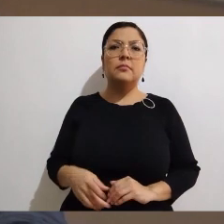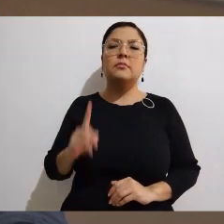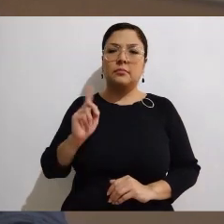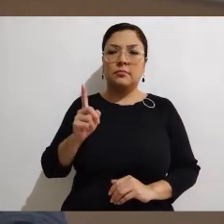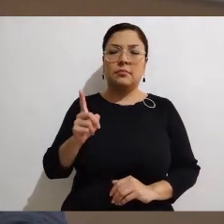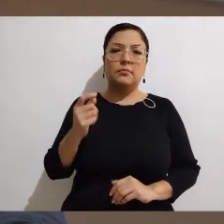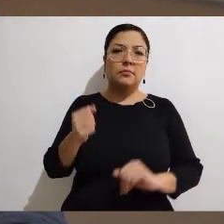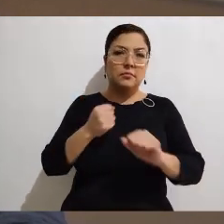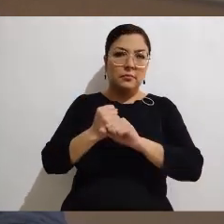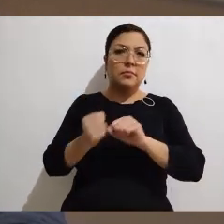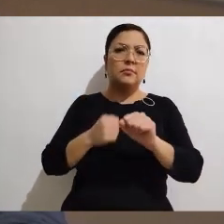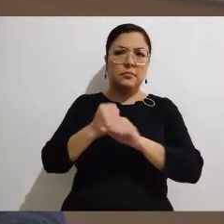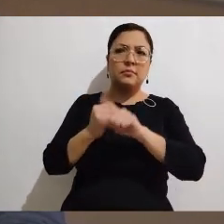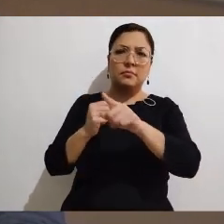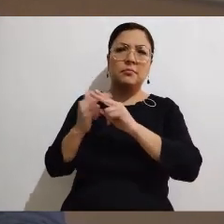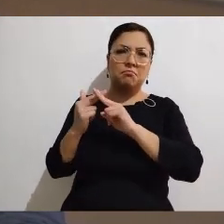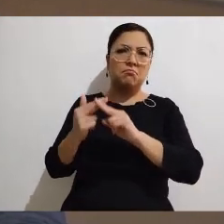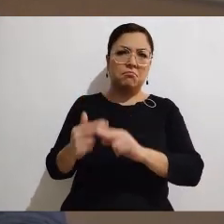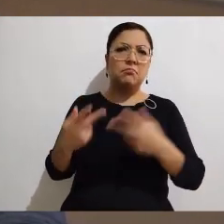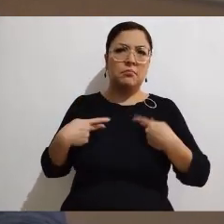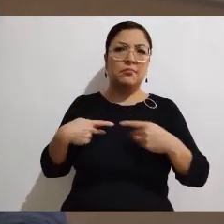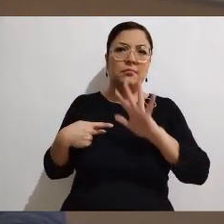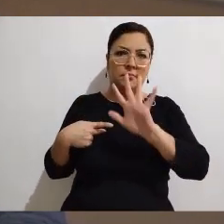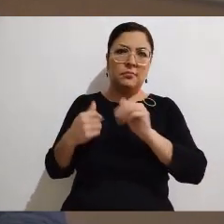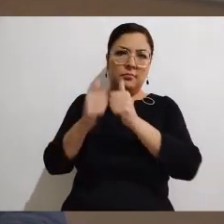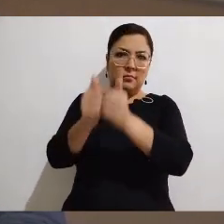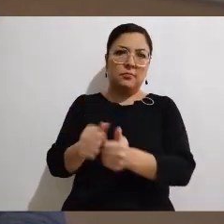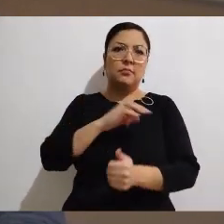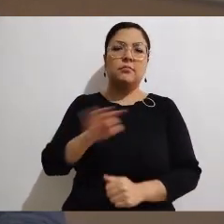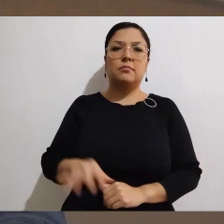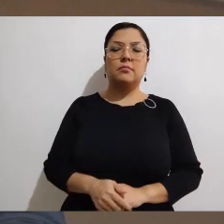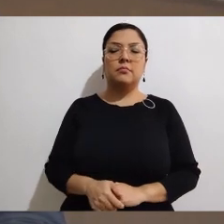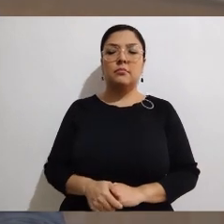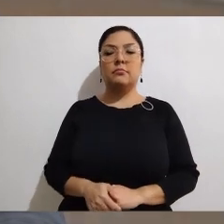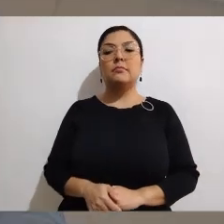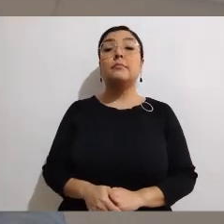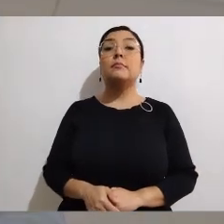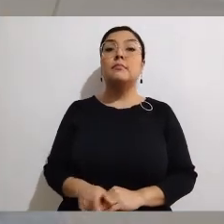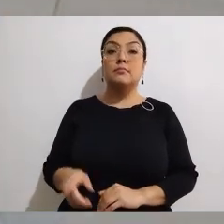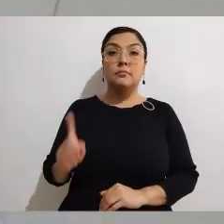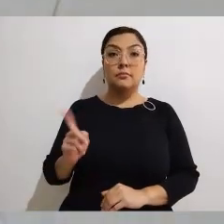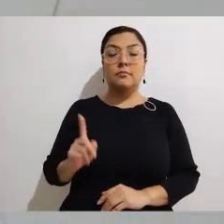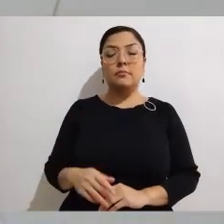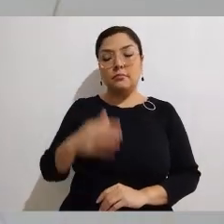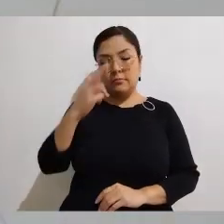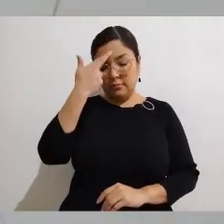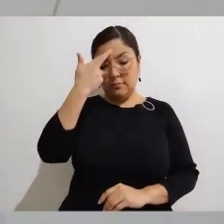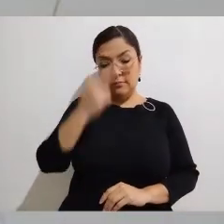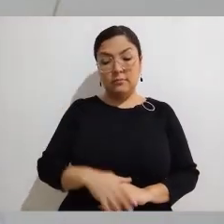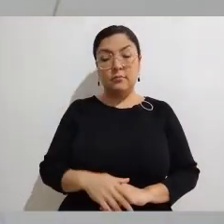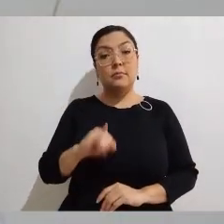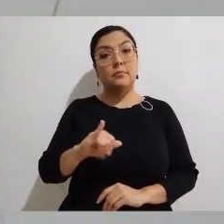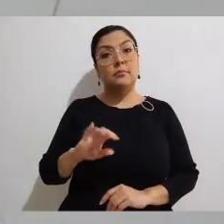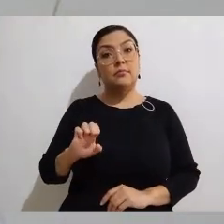últimos procesos como comité municipal. Muy bien, qué bueno, hay que recordar nosotros que el Instituto Electoral